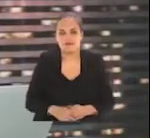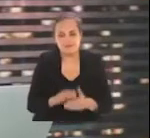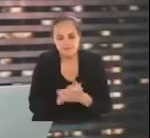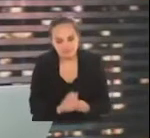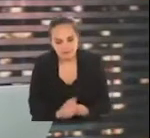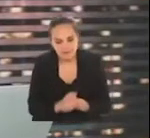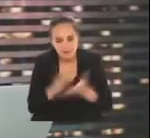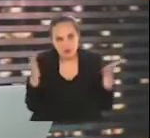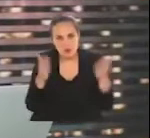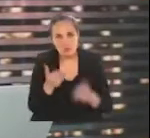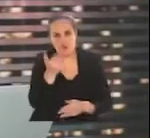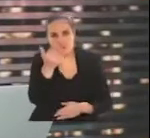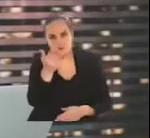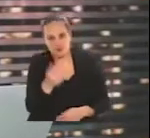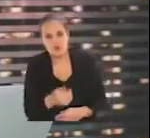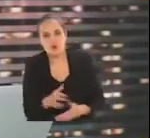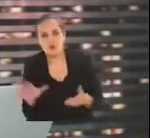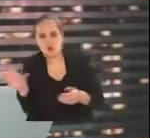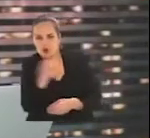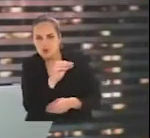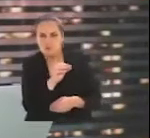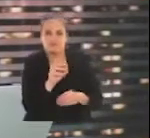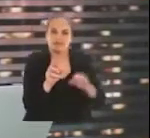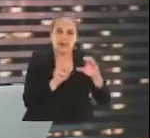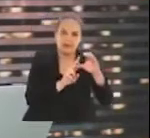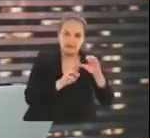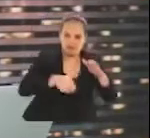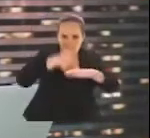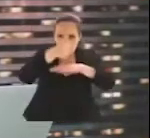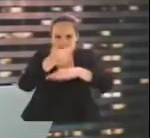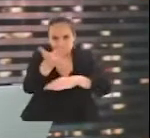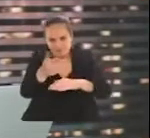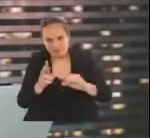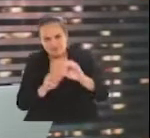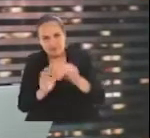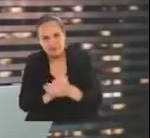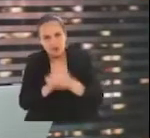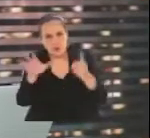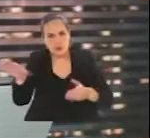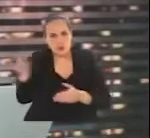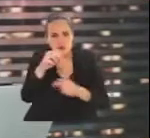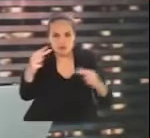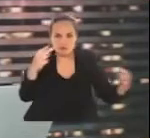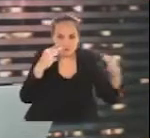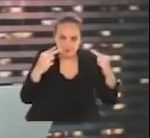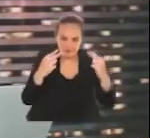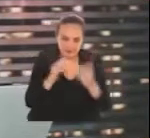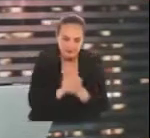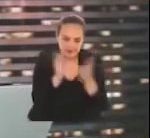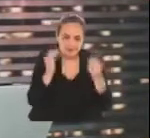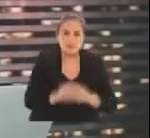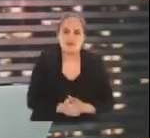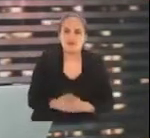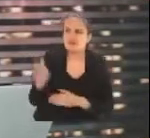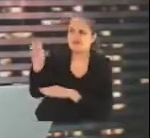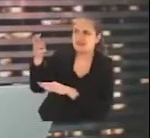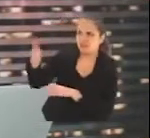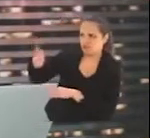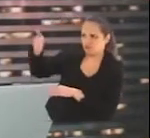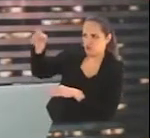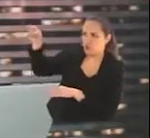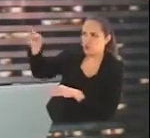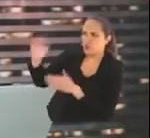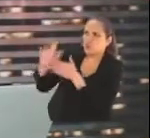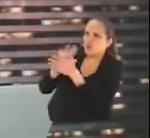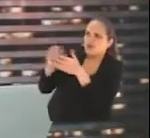saludo jose manuel para usted para todas las personas que nos están escuchando también fiscal porque no nos cuenta algunos de los